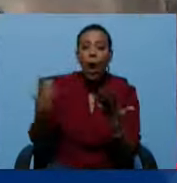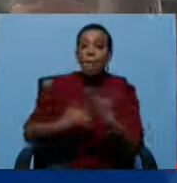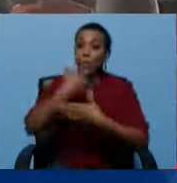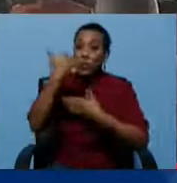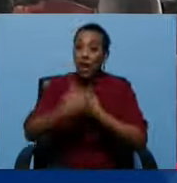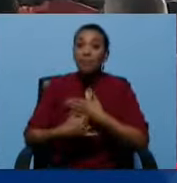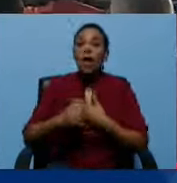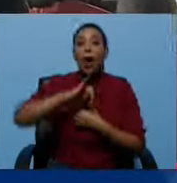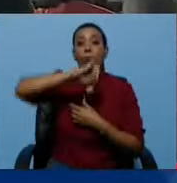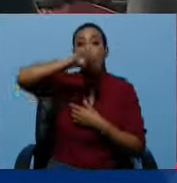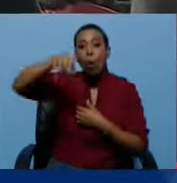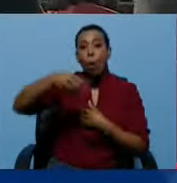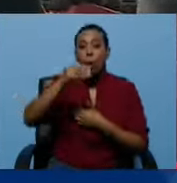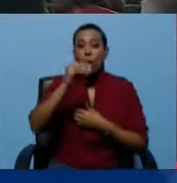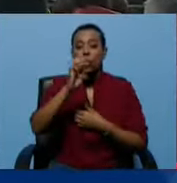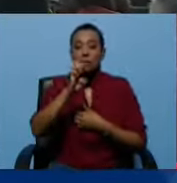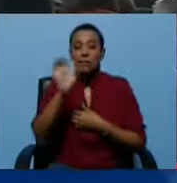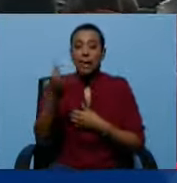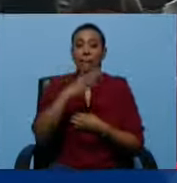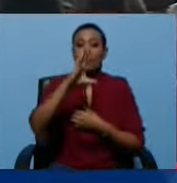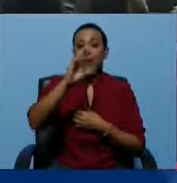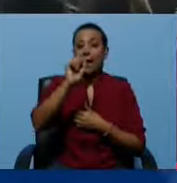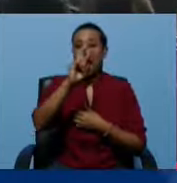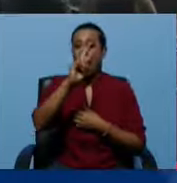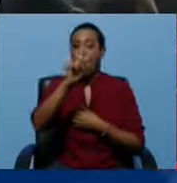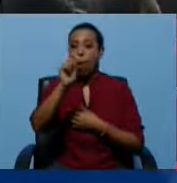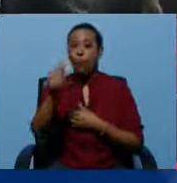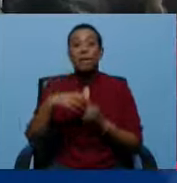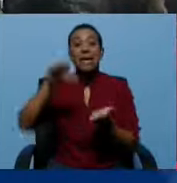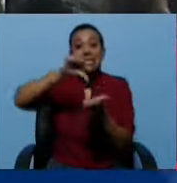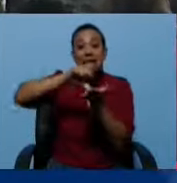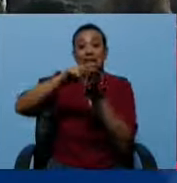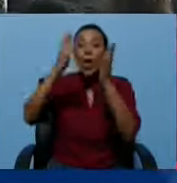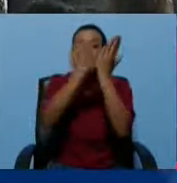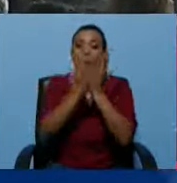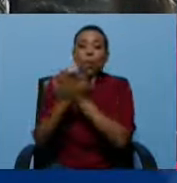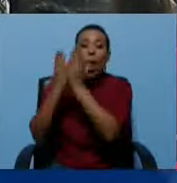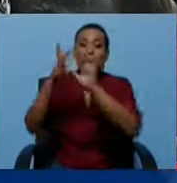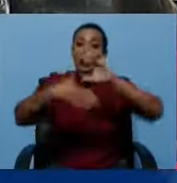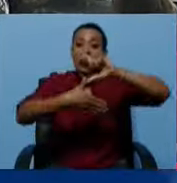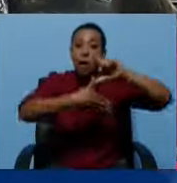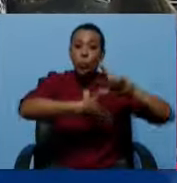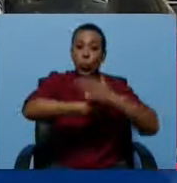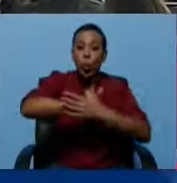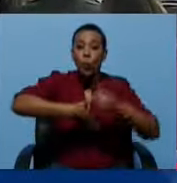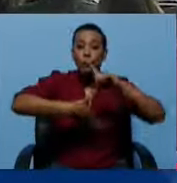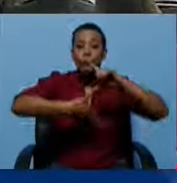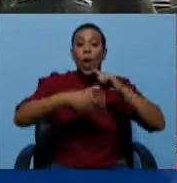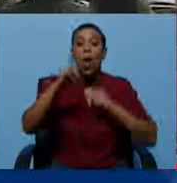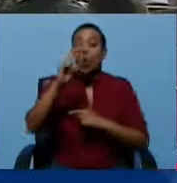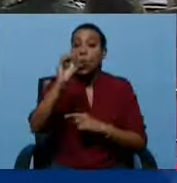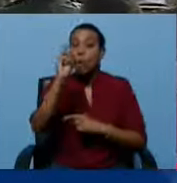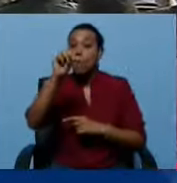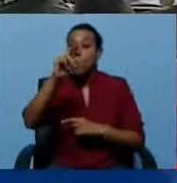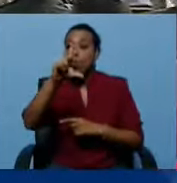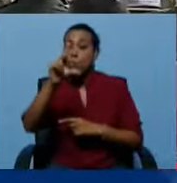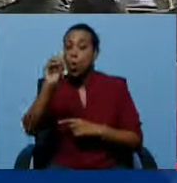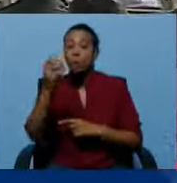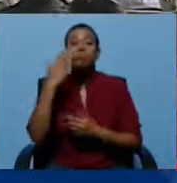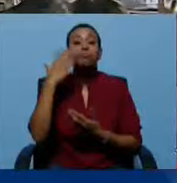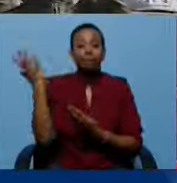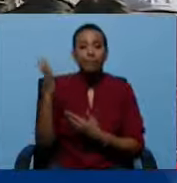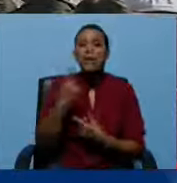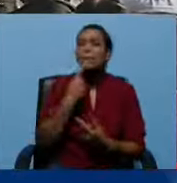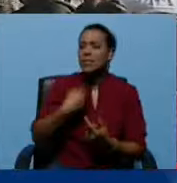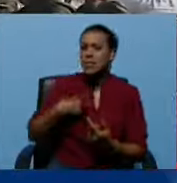programa José Carlos Mariatti del Centro de Estudios Latinoamericanos Rómulo Gallegos, el gran Rómulo Gallegos. ¿Qué